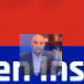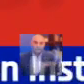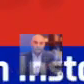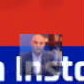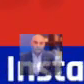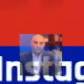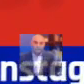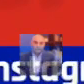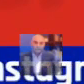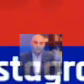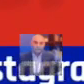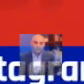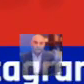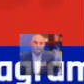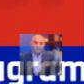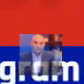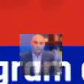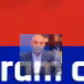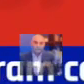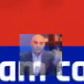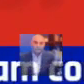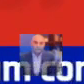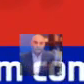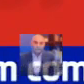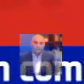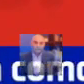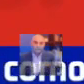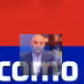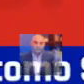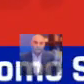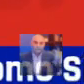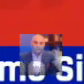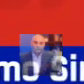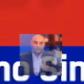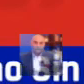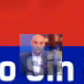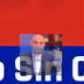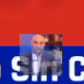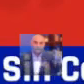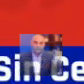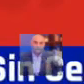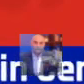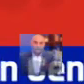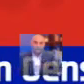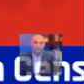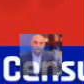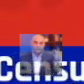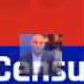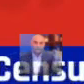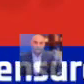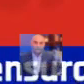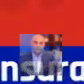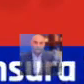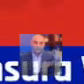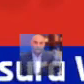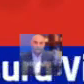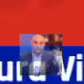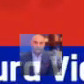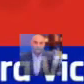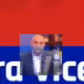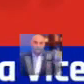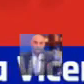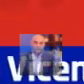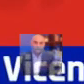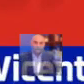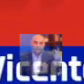una agenda, y es una agenda, por cierto, que tiene la defensa a ultranza